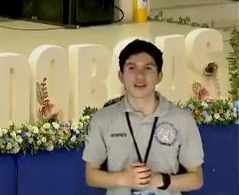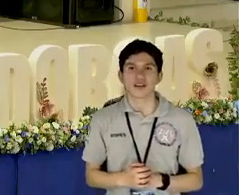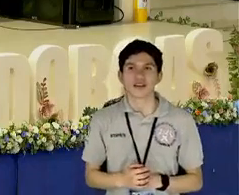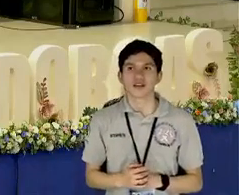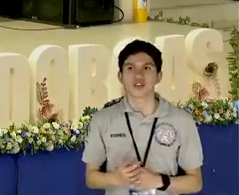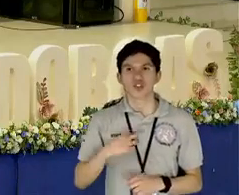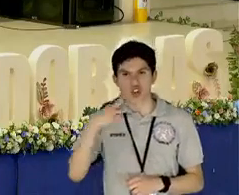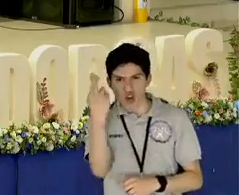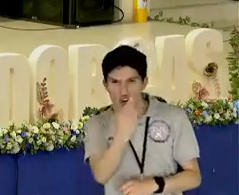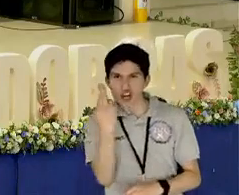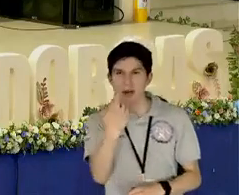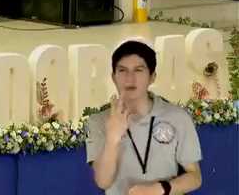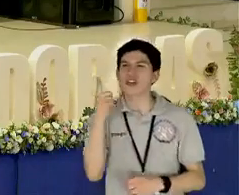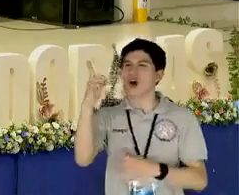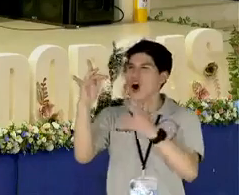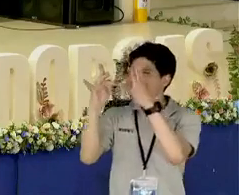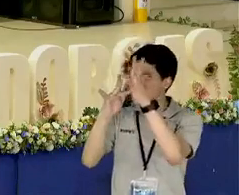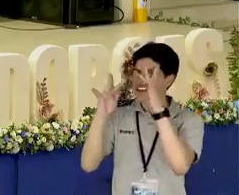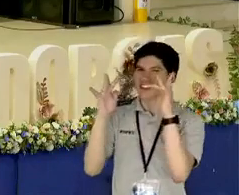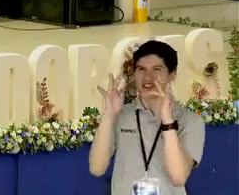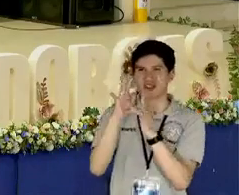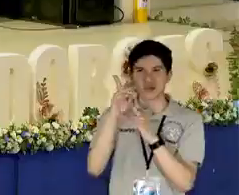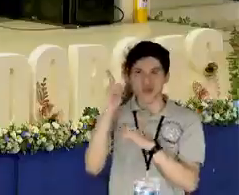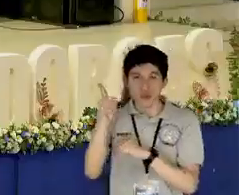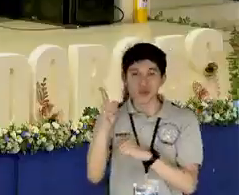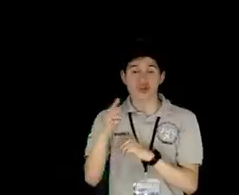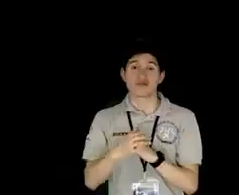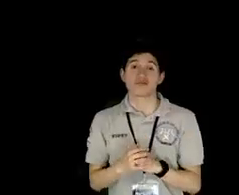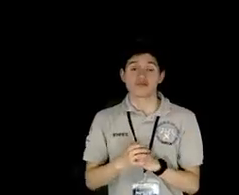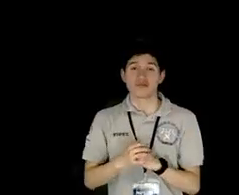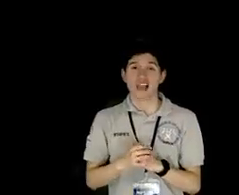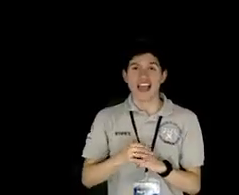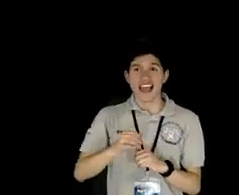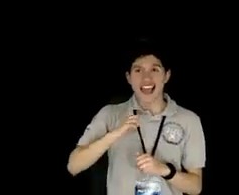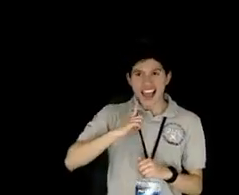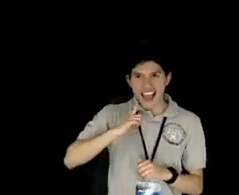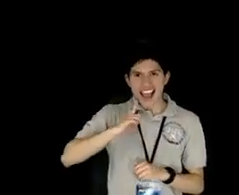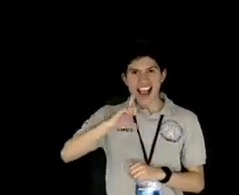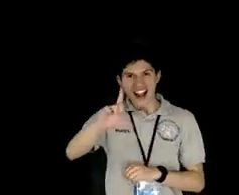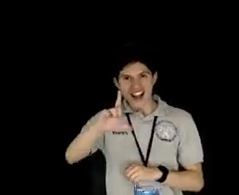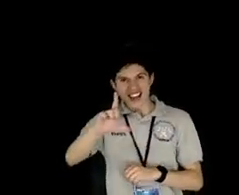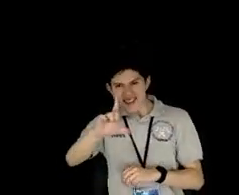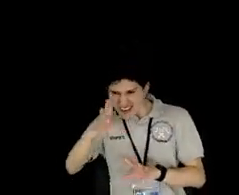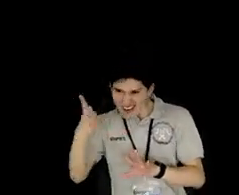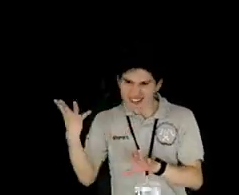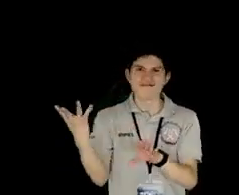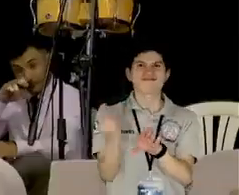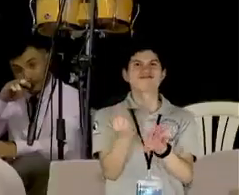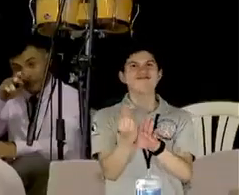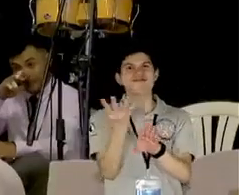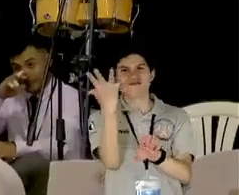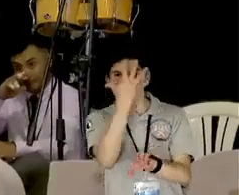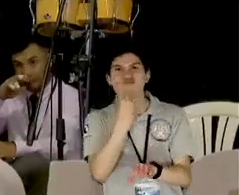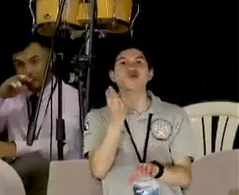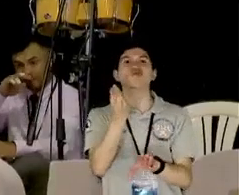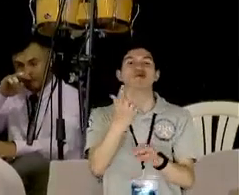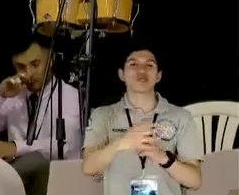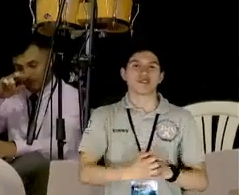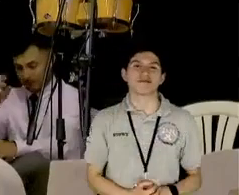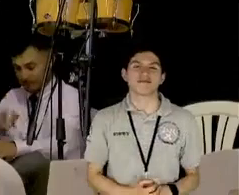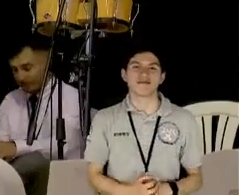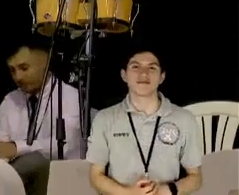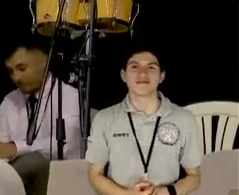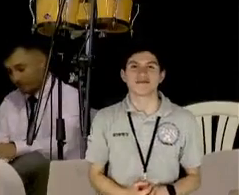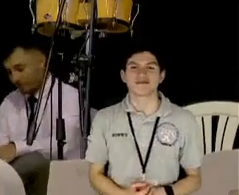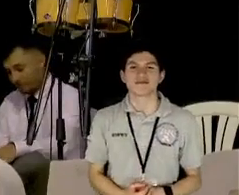repetir: siendo Él, Cristo Jesús, la unidad de esta preciosa iglesia. Por eso